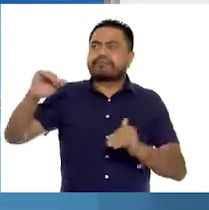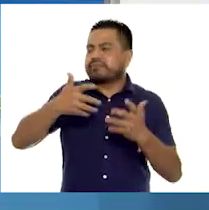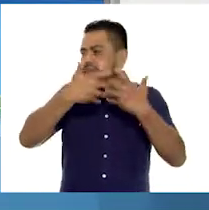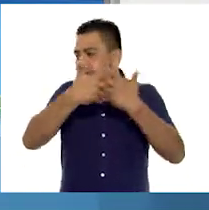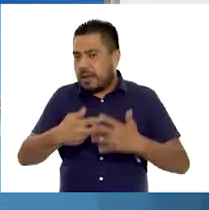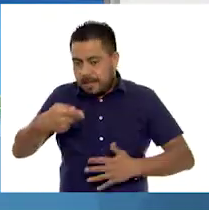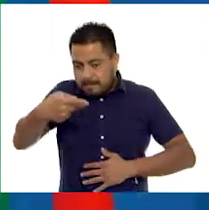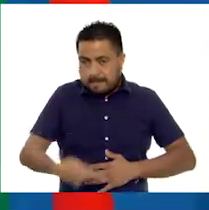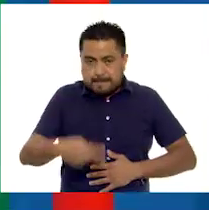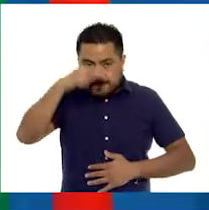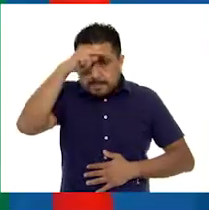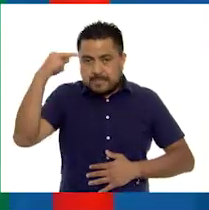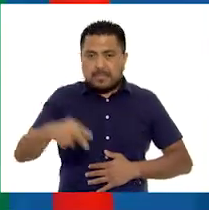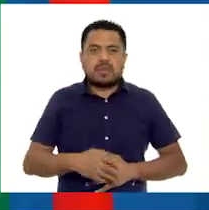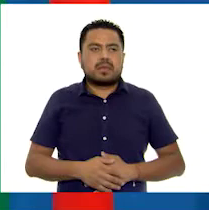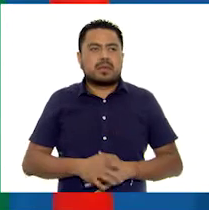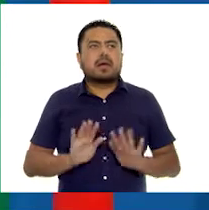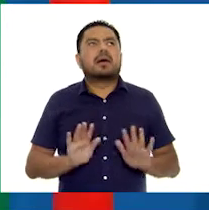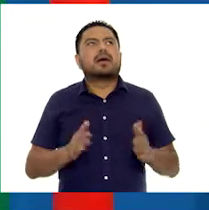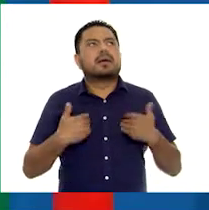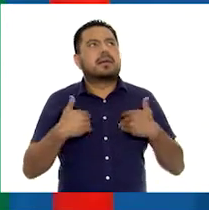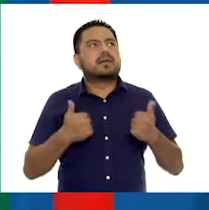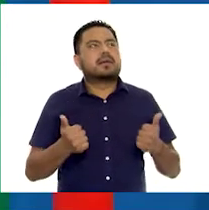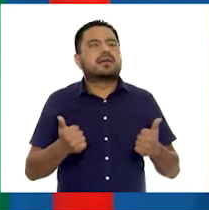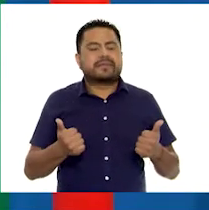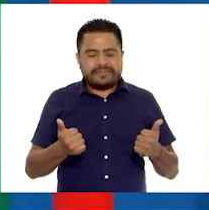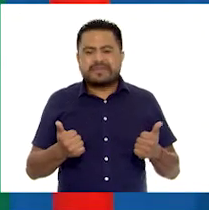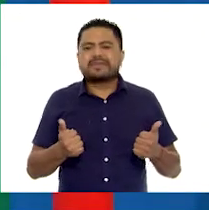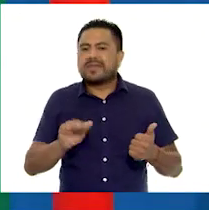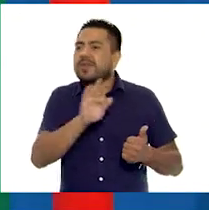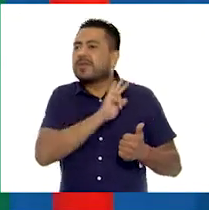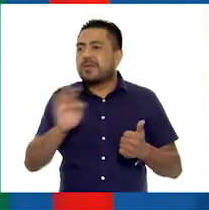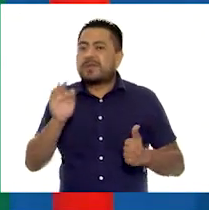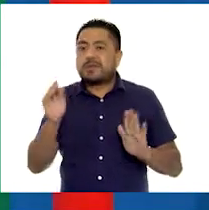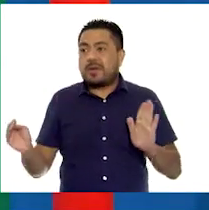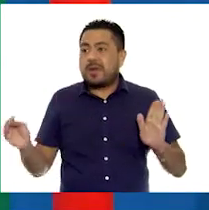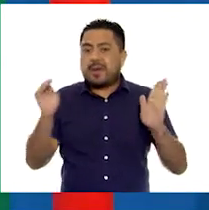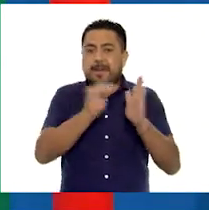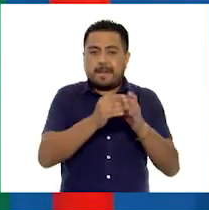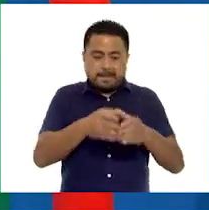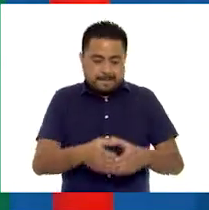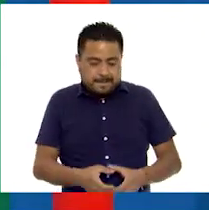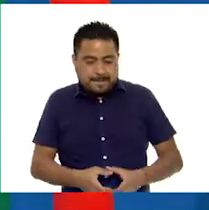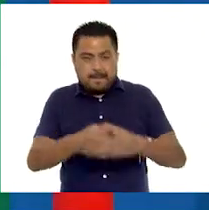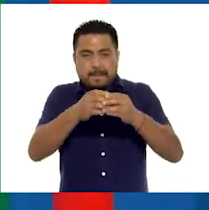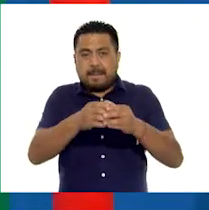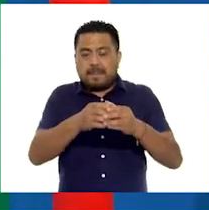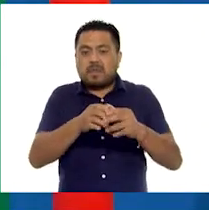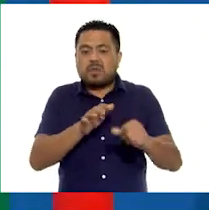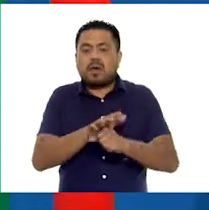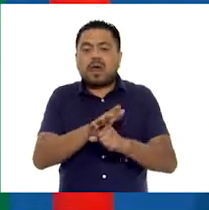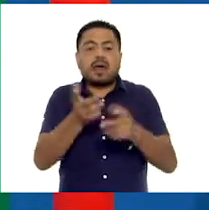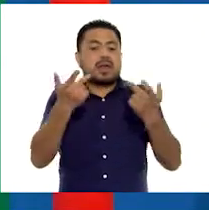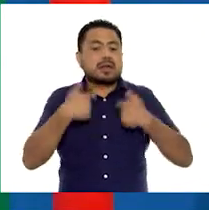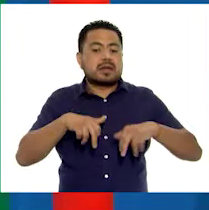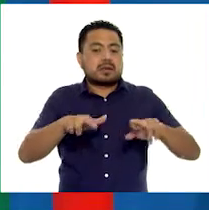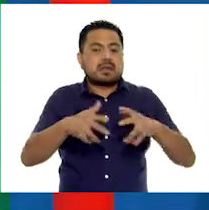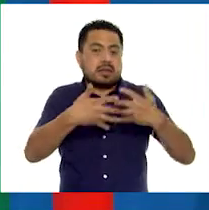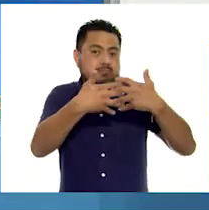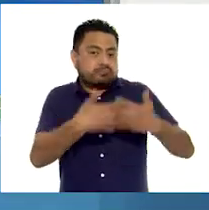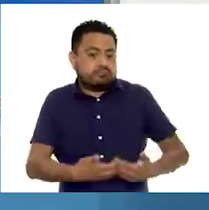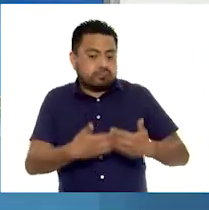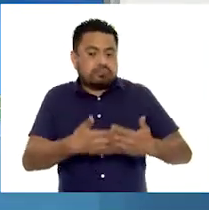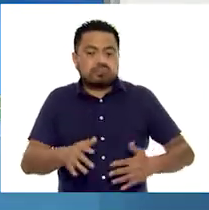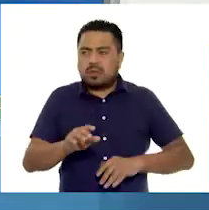para méxico y entiendo entonces podemos poner en nuestra torre las piezas que representan la industrialización